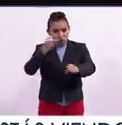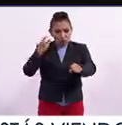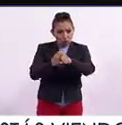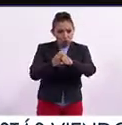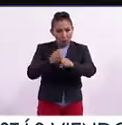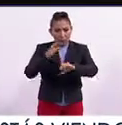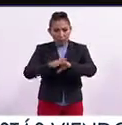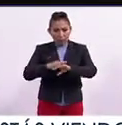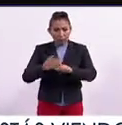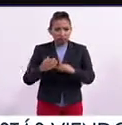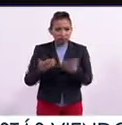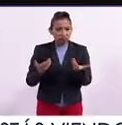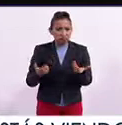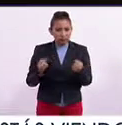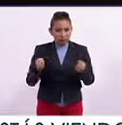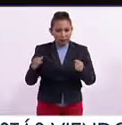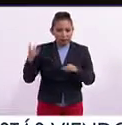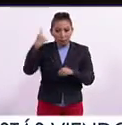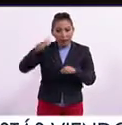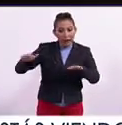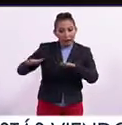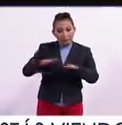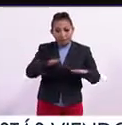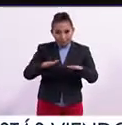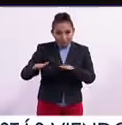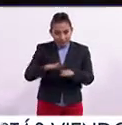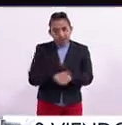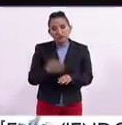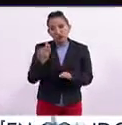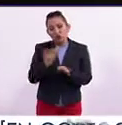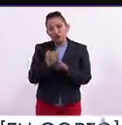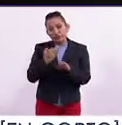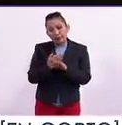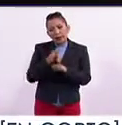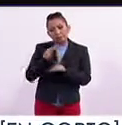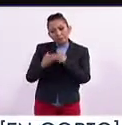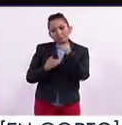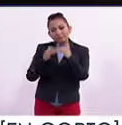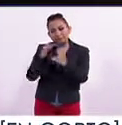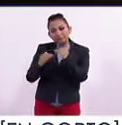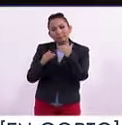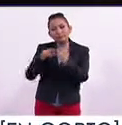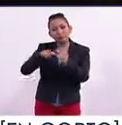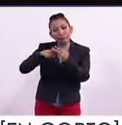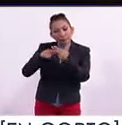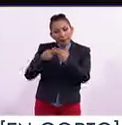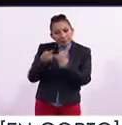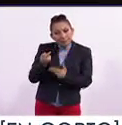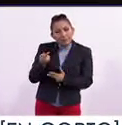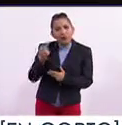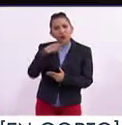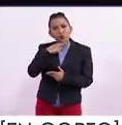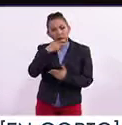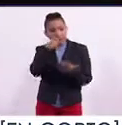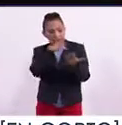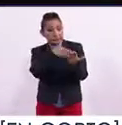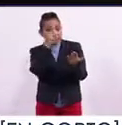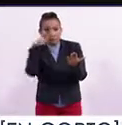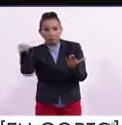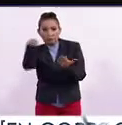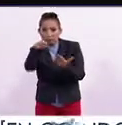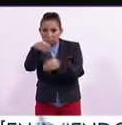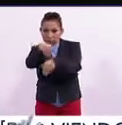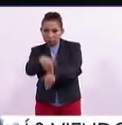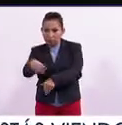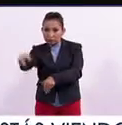y que pues están en la etapa de que la gente está empezando a usarlos y a aprenderlos